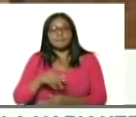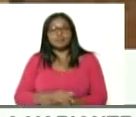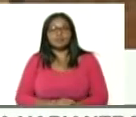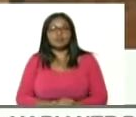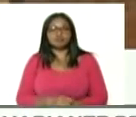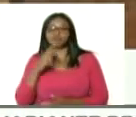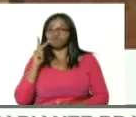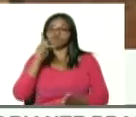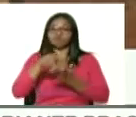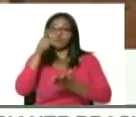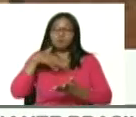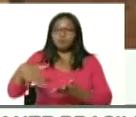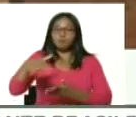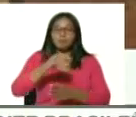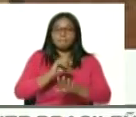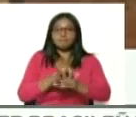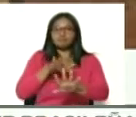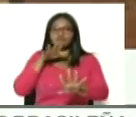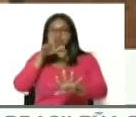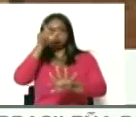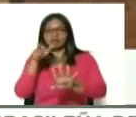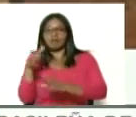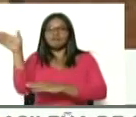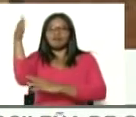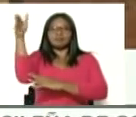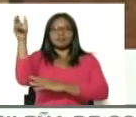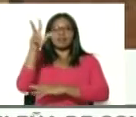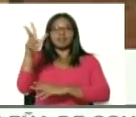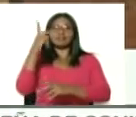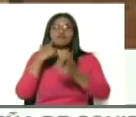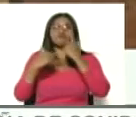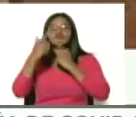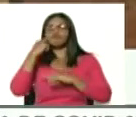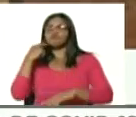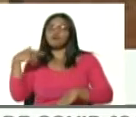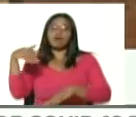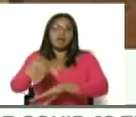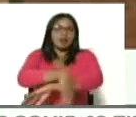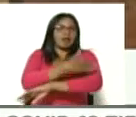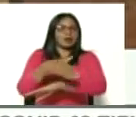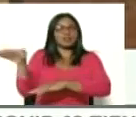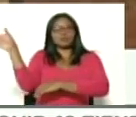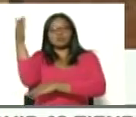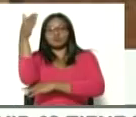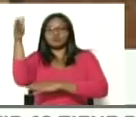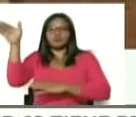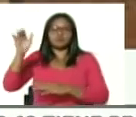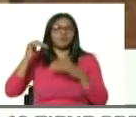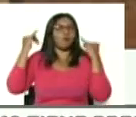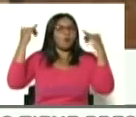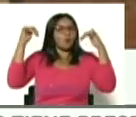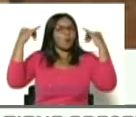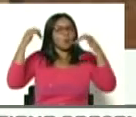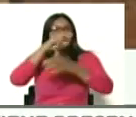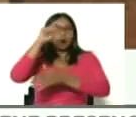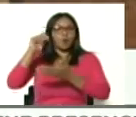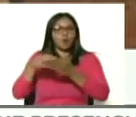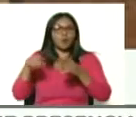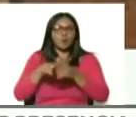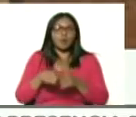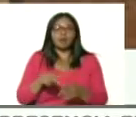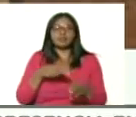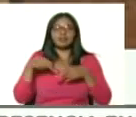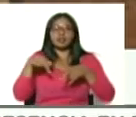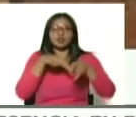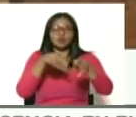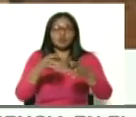pueblo, con millones de banderas tricolores en las calles. Vamos a hacer una gran fiesta nacional de la